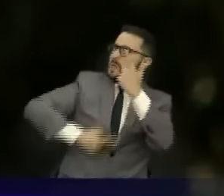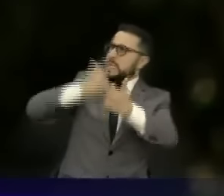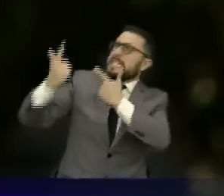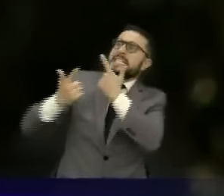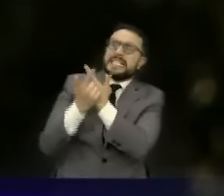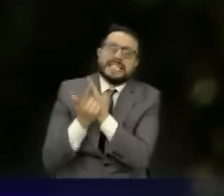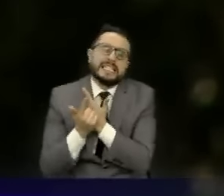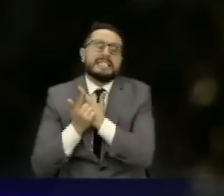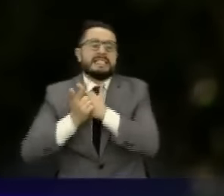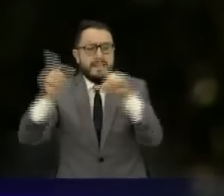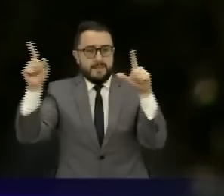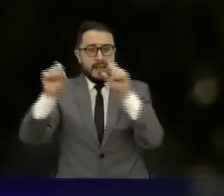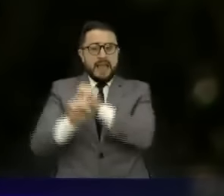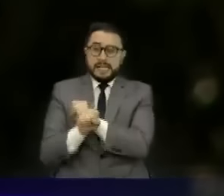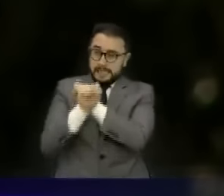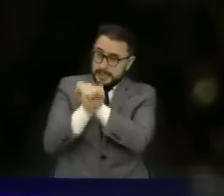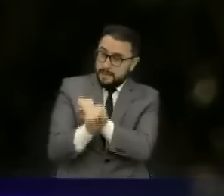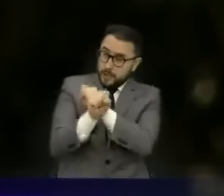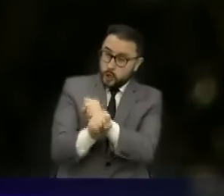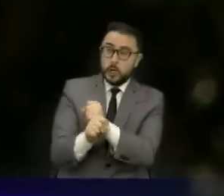la esclavitud y la servidumbre.